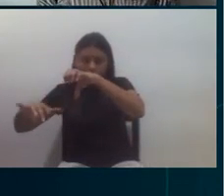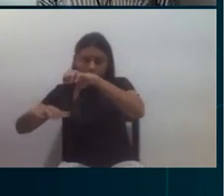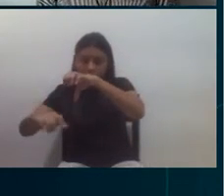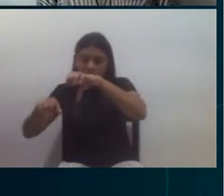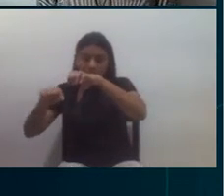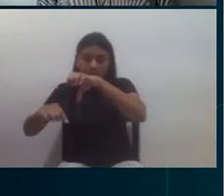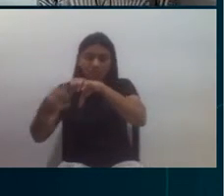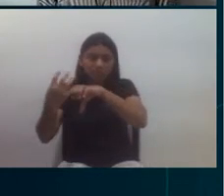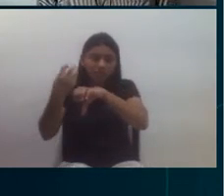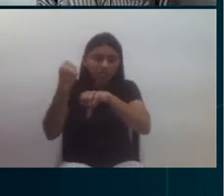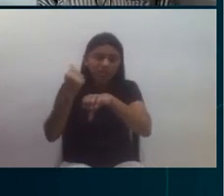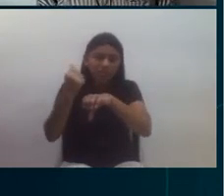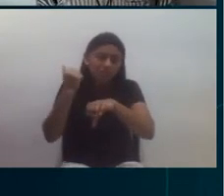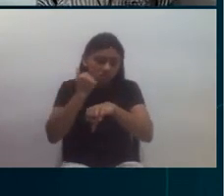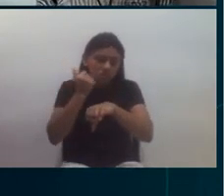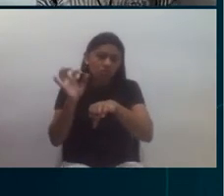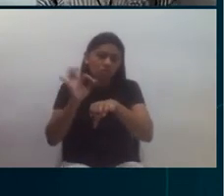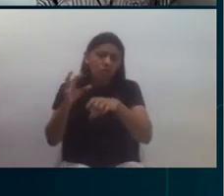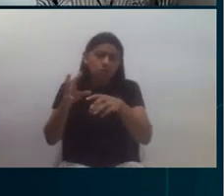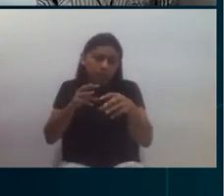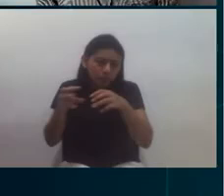ser